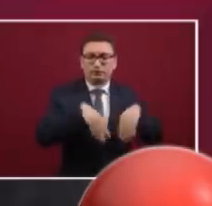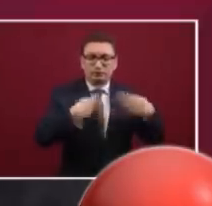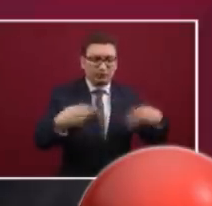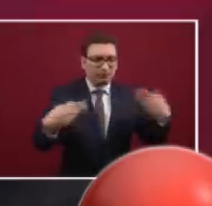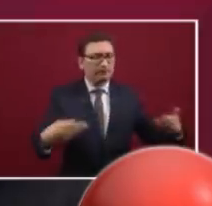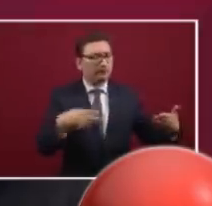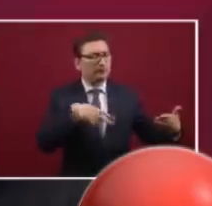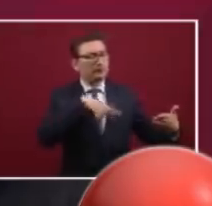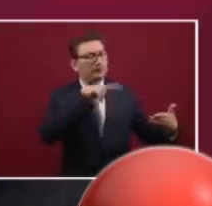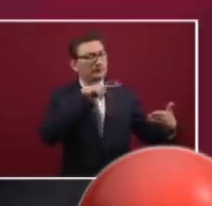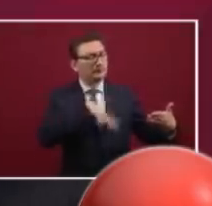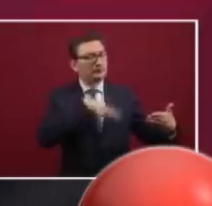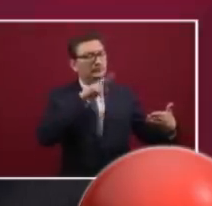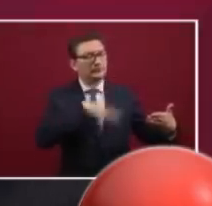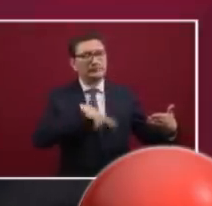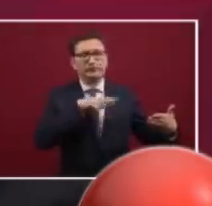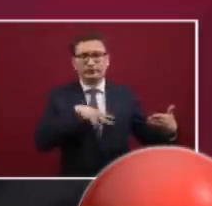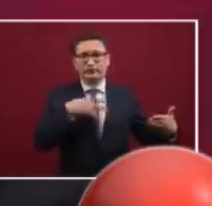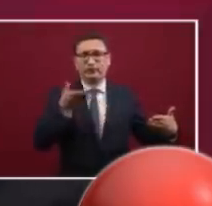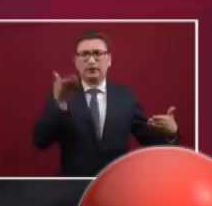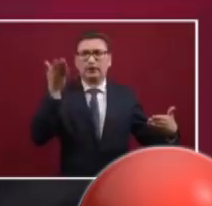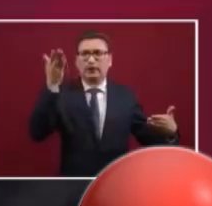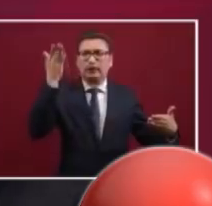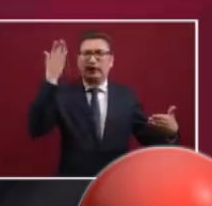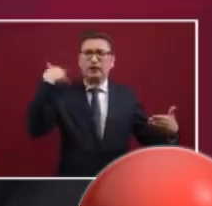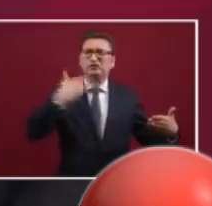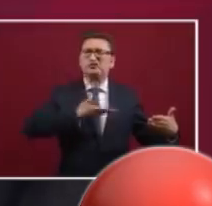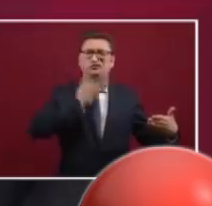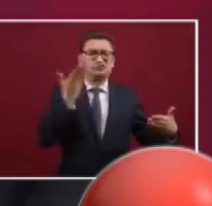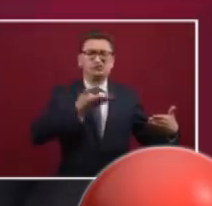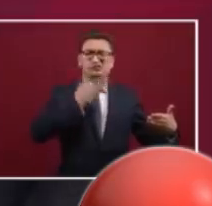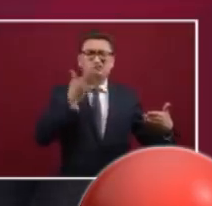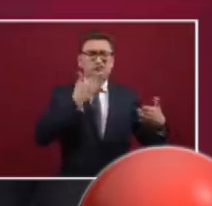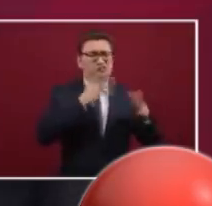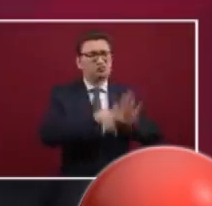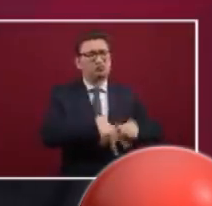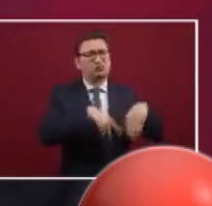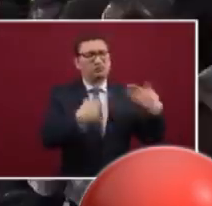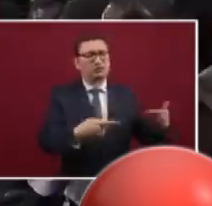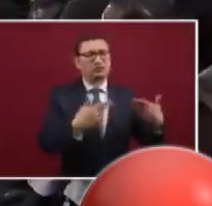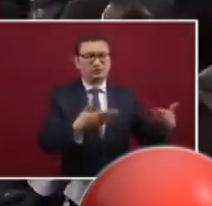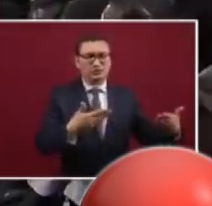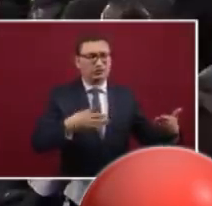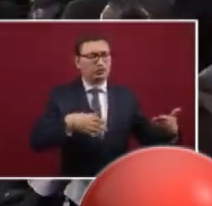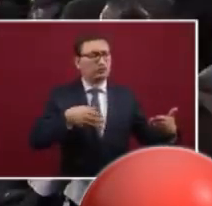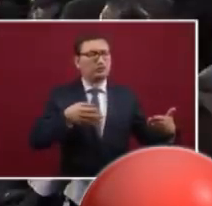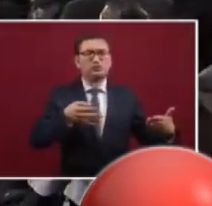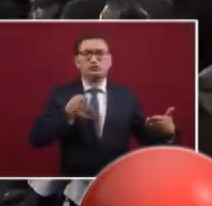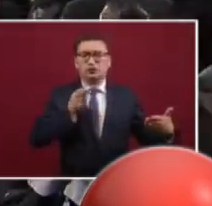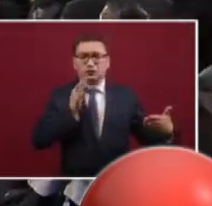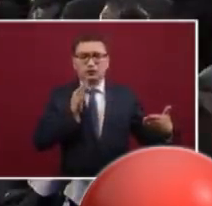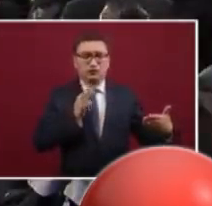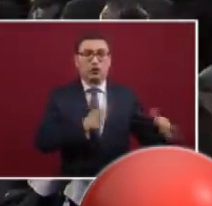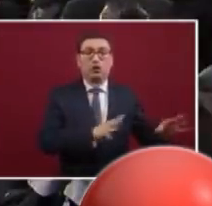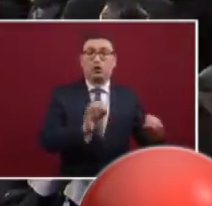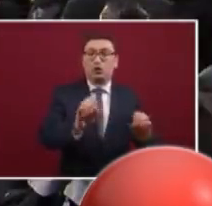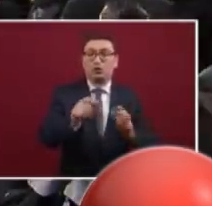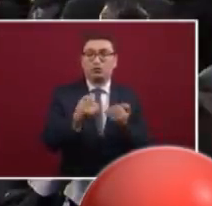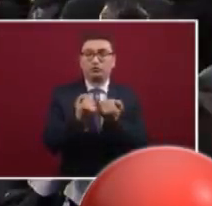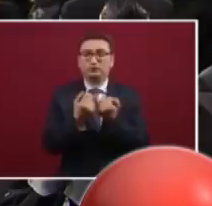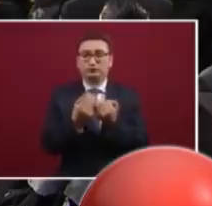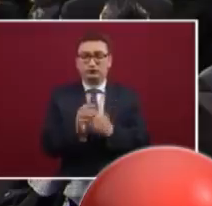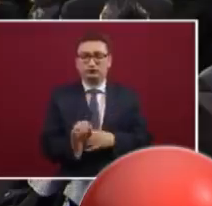para leer, o era parte de la costumbre, o la radio,